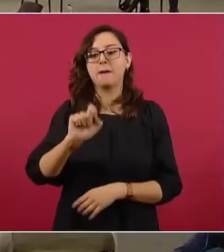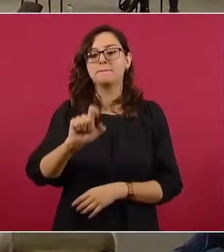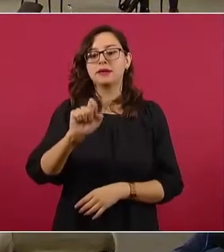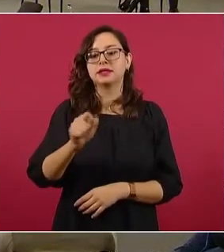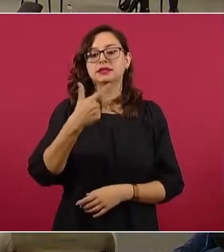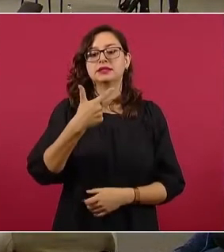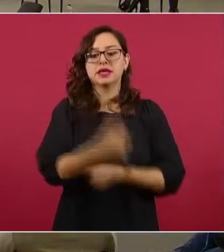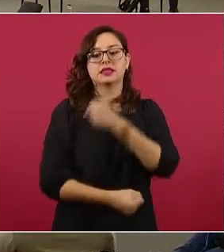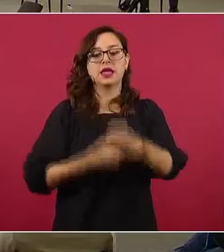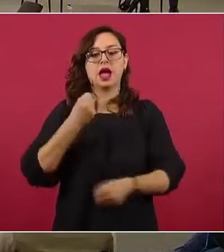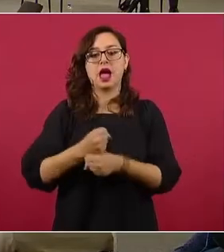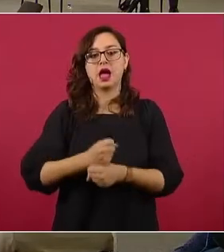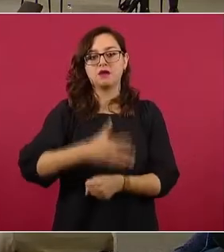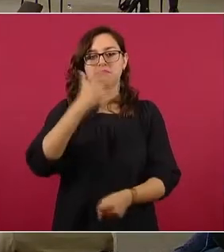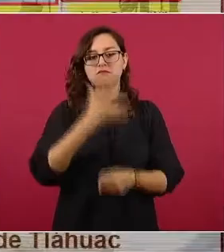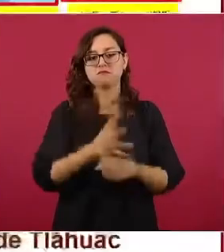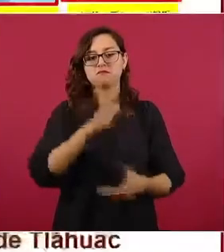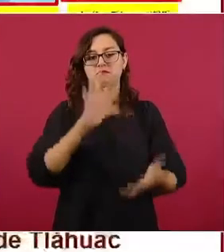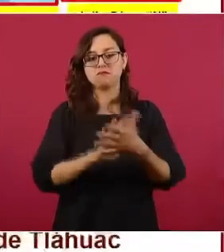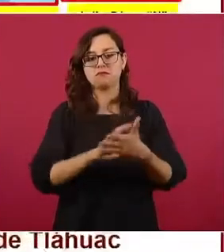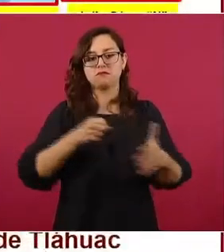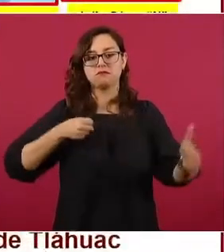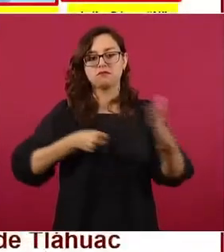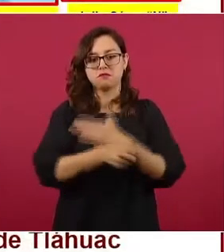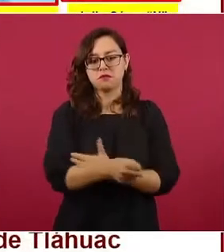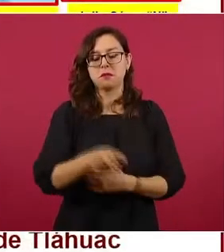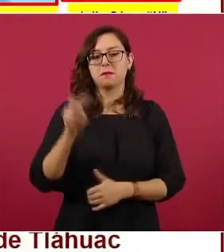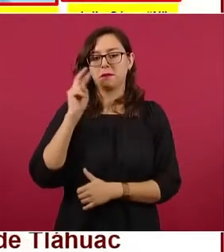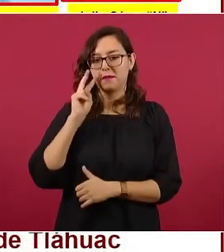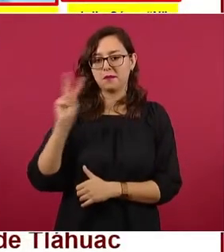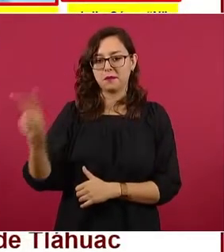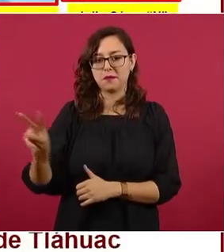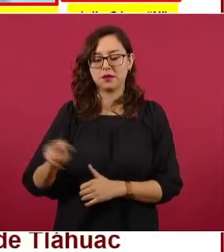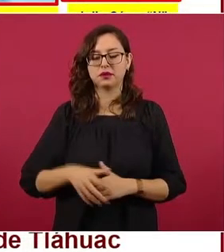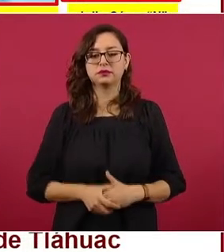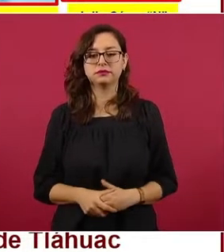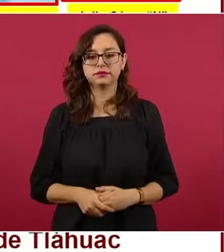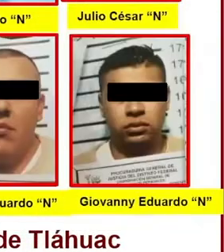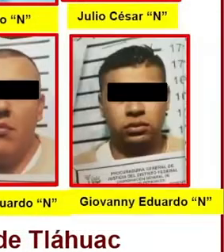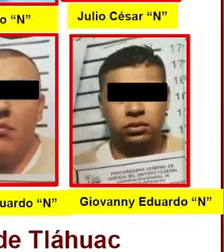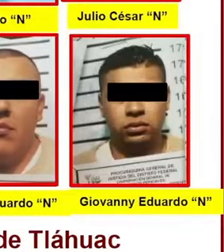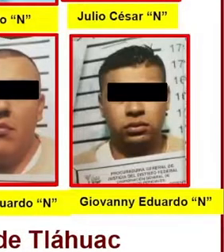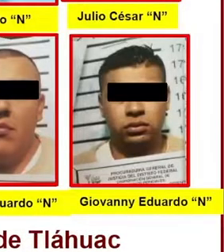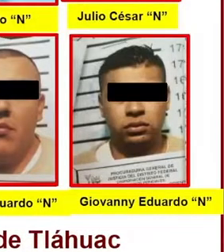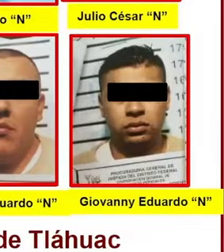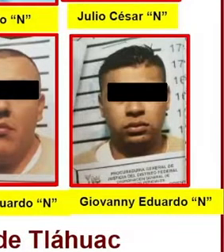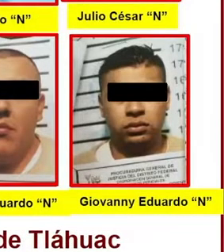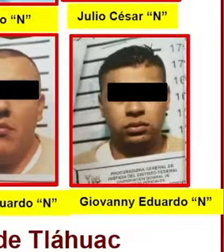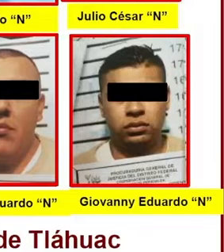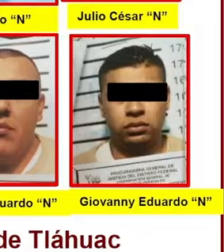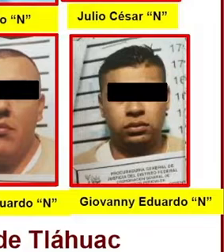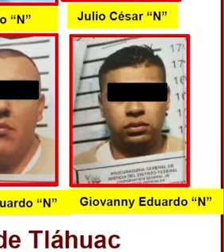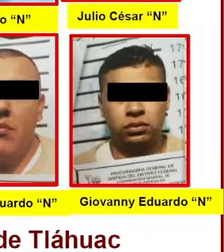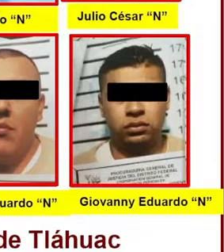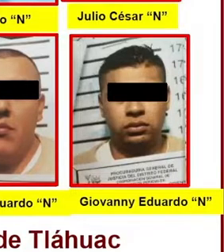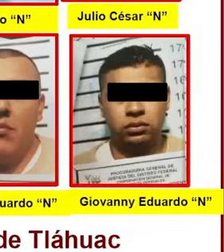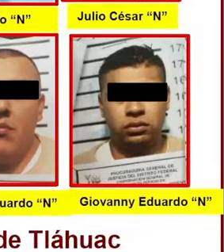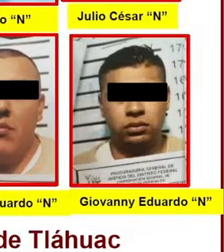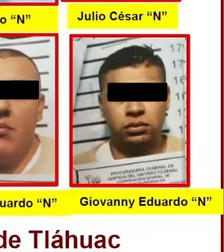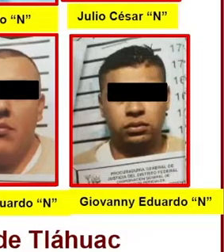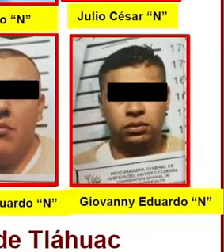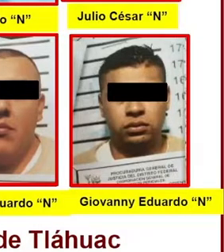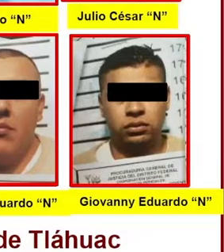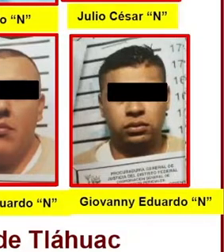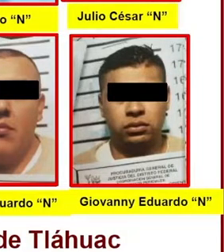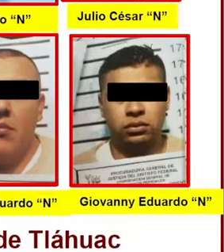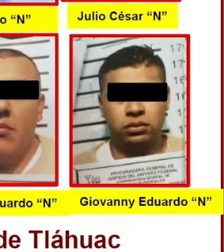de prisión y 6 meses para miembros del cártel de Tláhuac, entre ellos Miguel Ángel N., hijo de